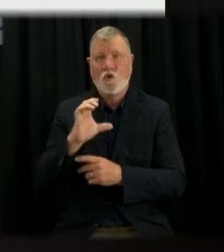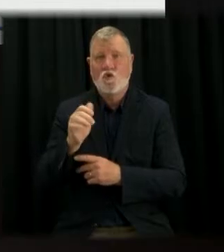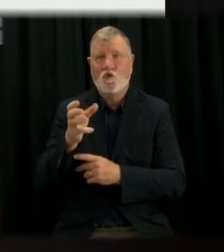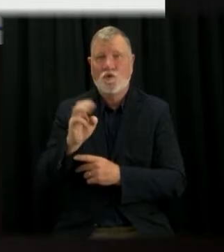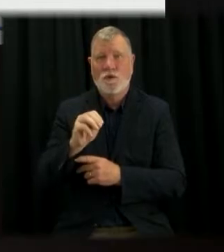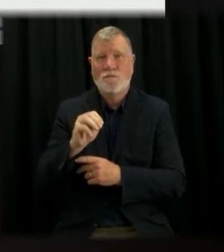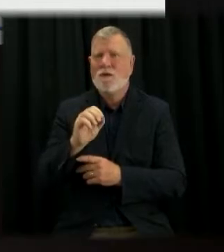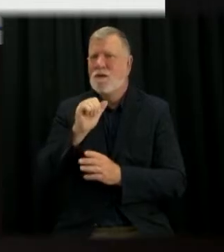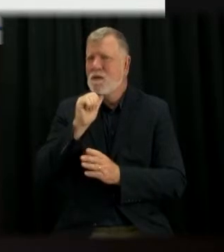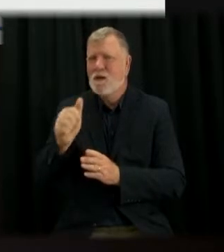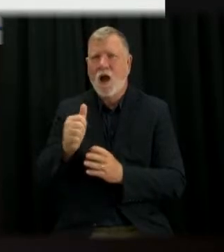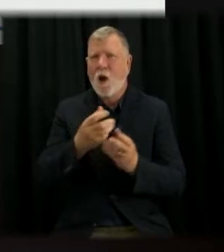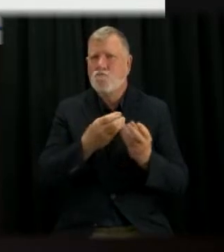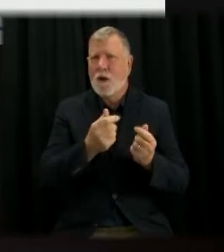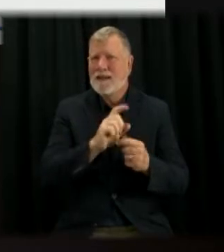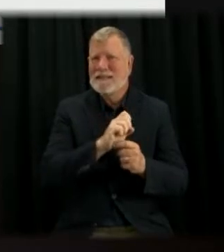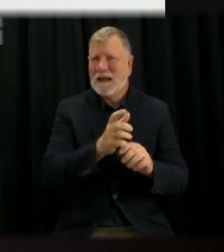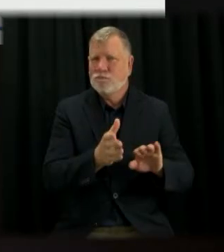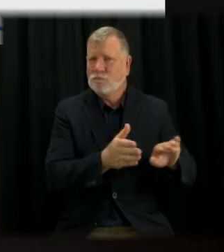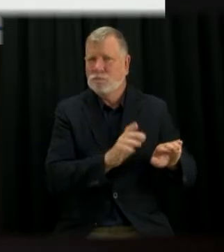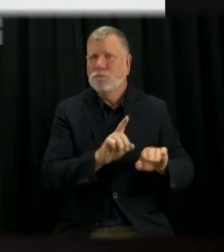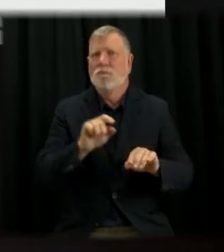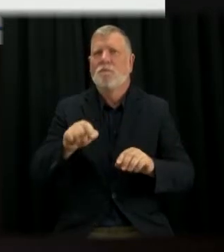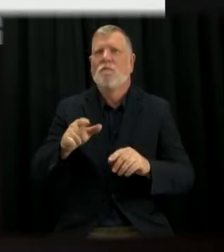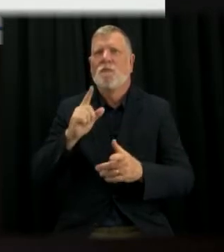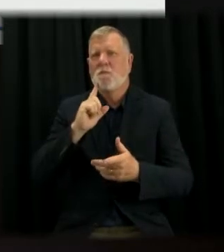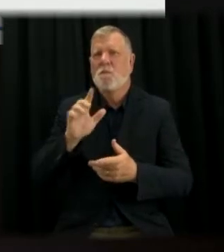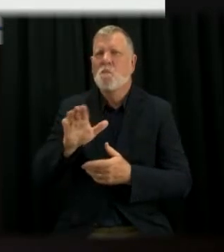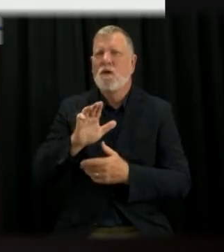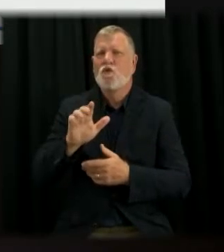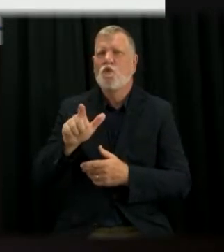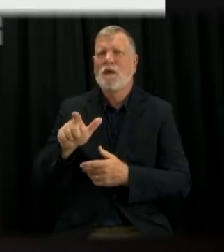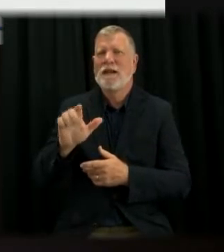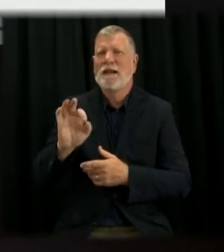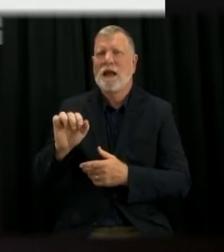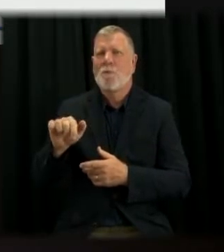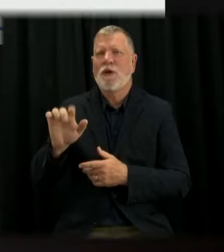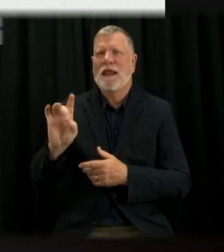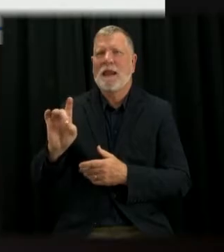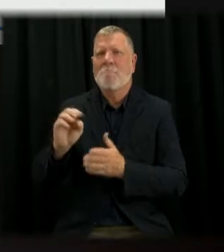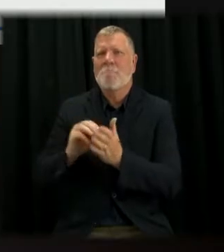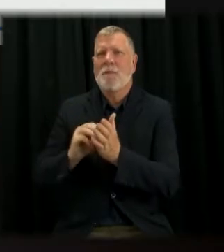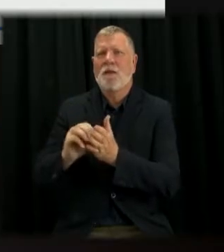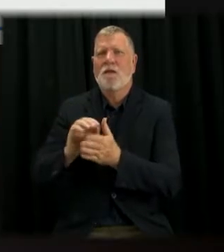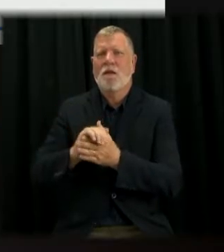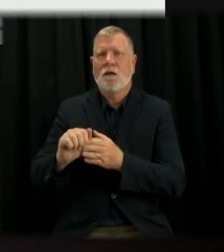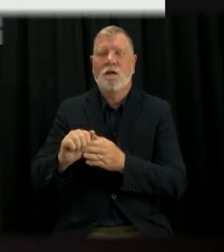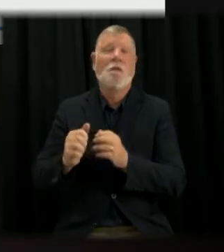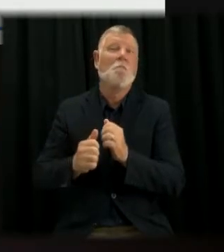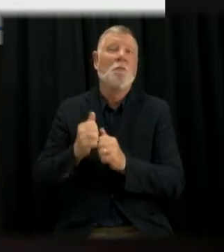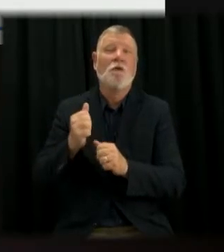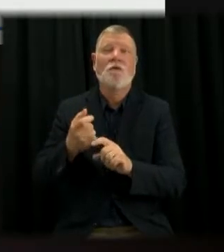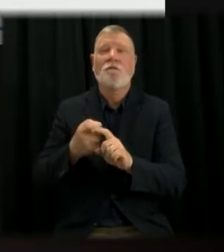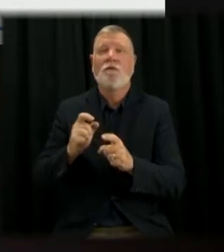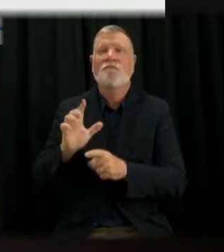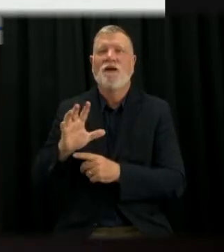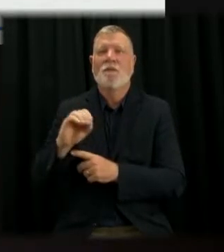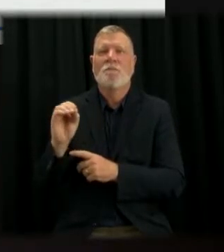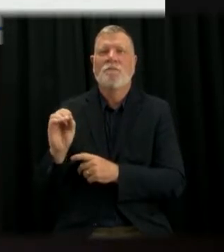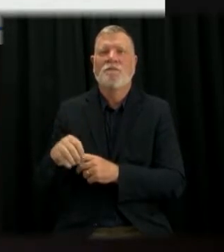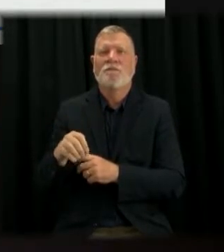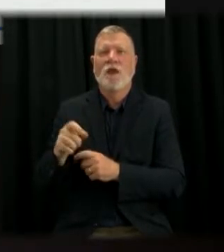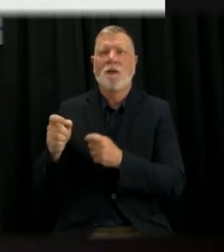entidades de CRIM, no los sobre los impuestos, se proyecta que sea de 29.8 millones, lo cual la mayoría viene